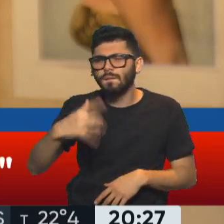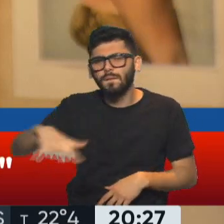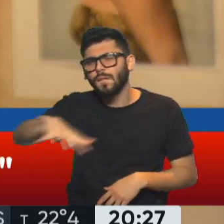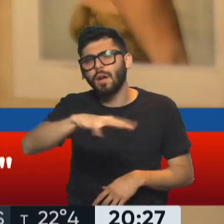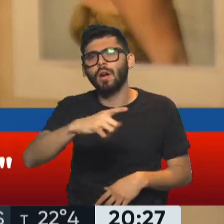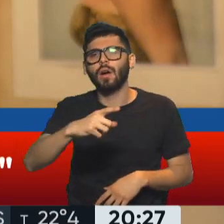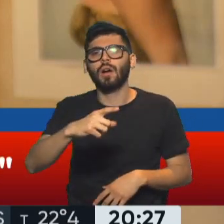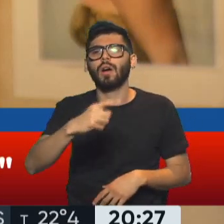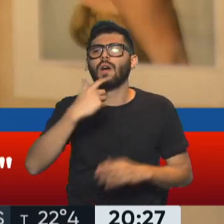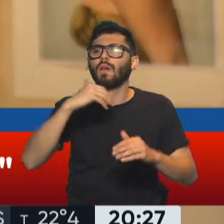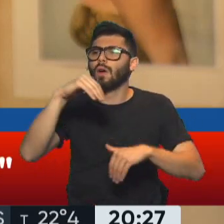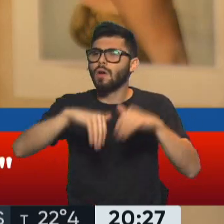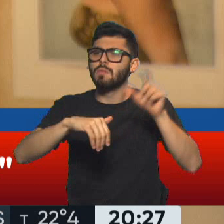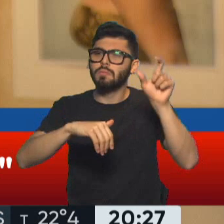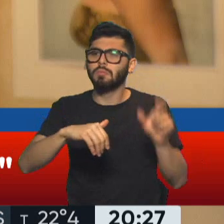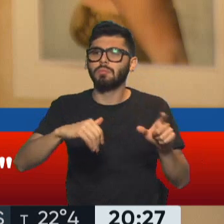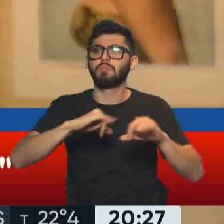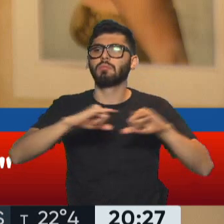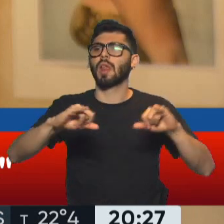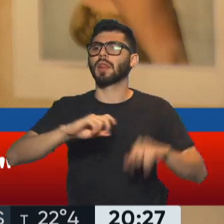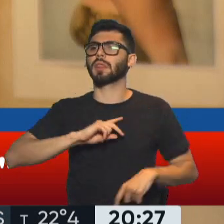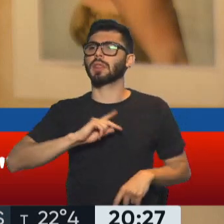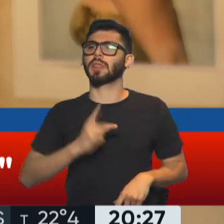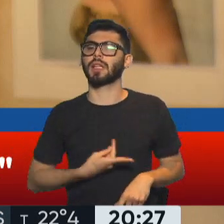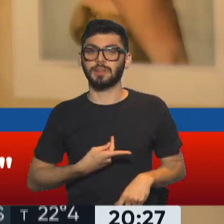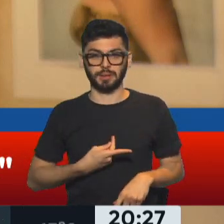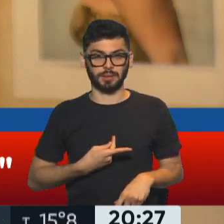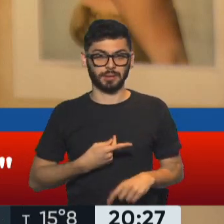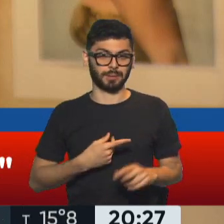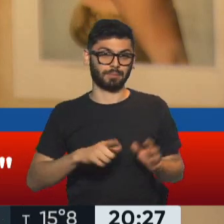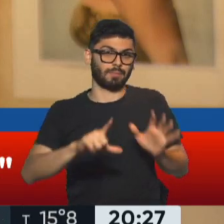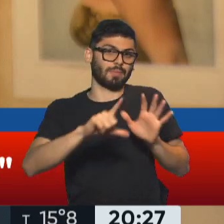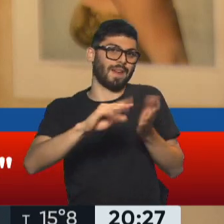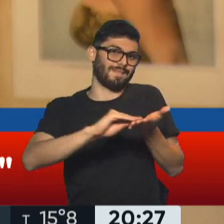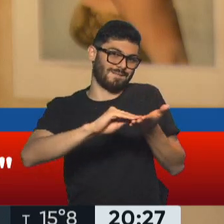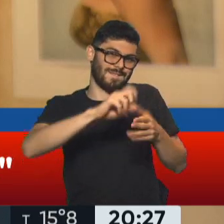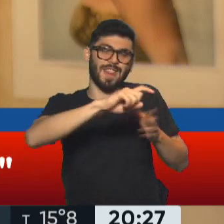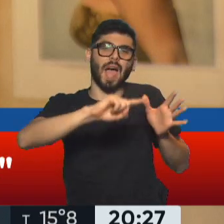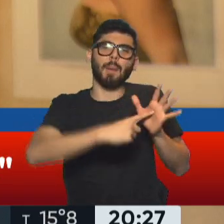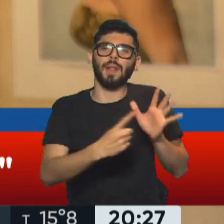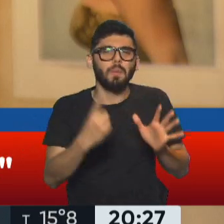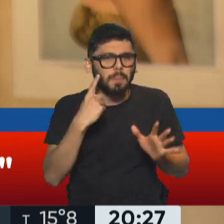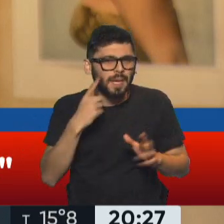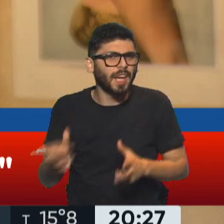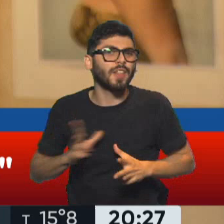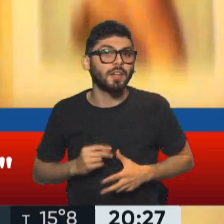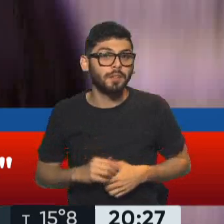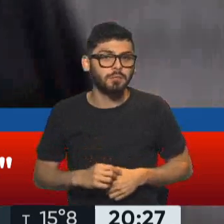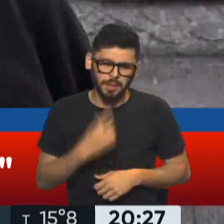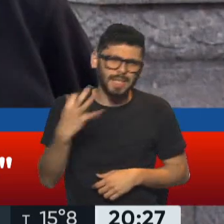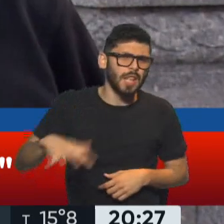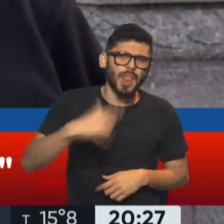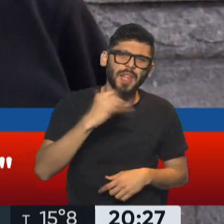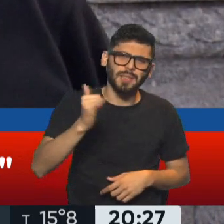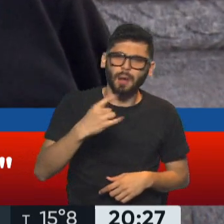si votaría a una candidata trans a la legislatura porteña, ¿qué crees que me contestarían? Te dirían que sí.